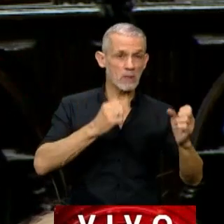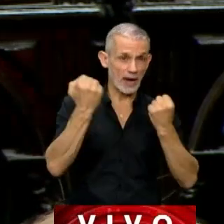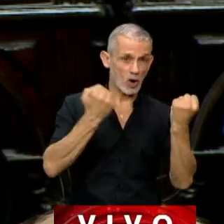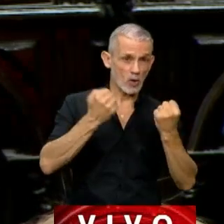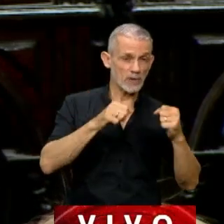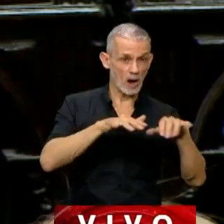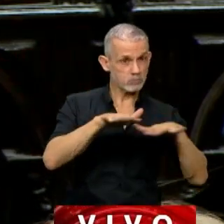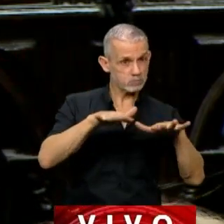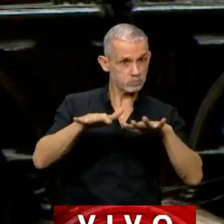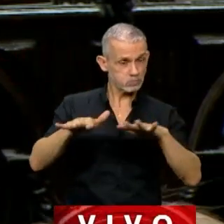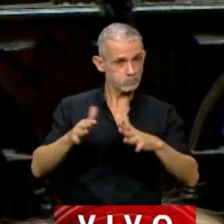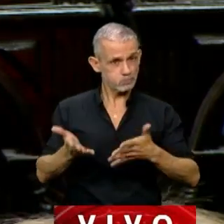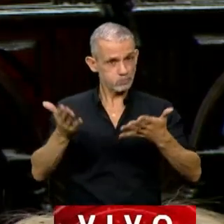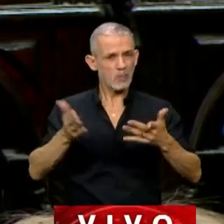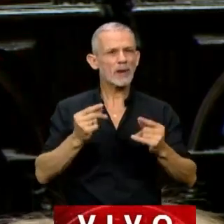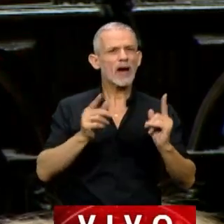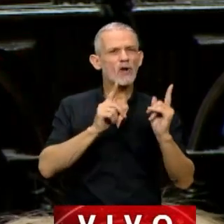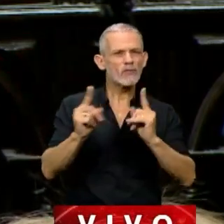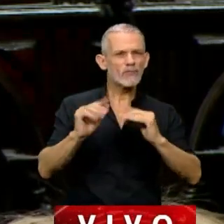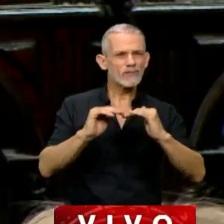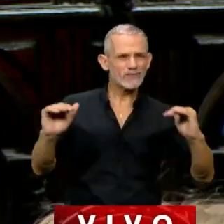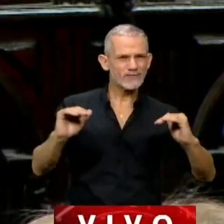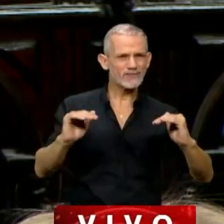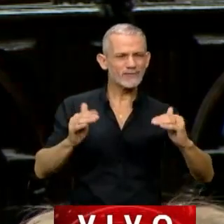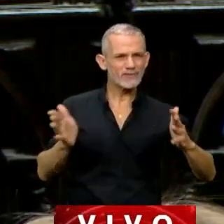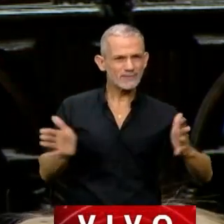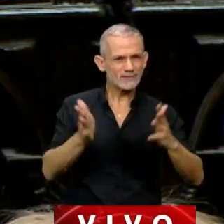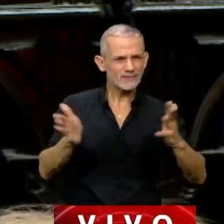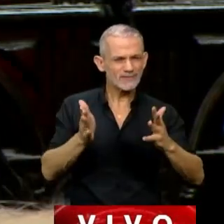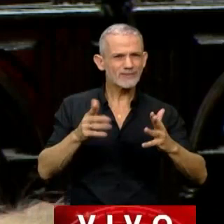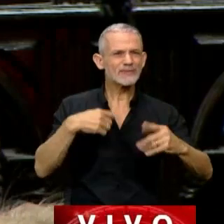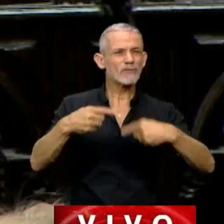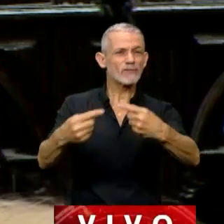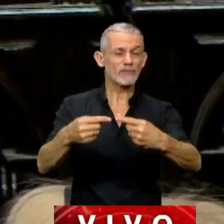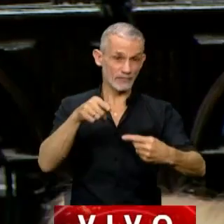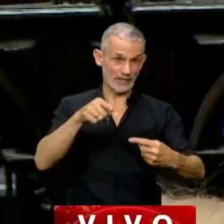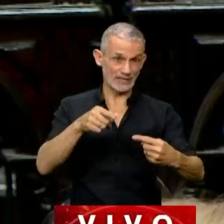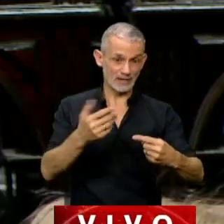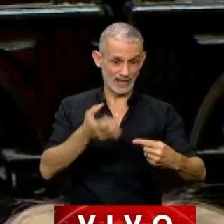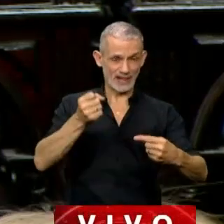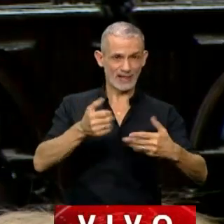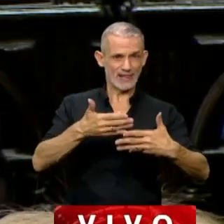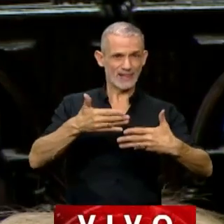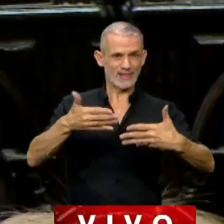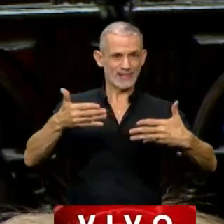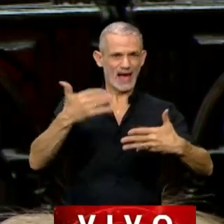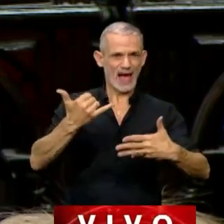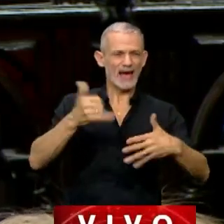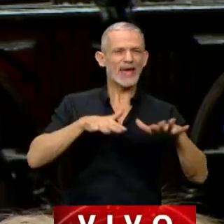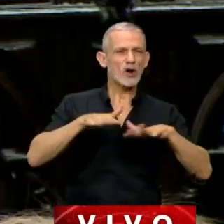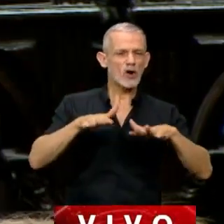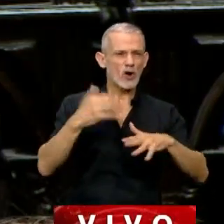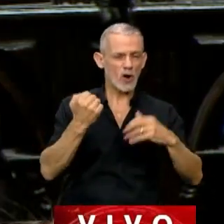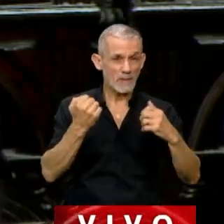economía para que continúen para que tenga sustento ese crecimiento que se está dando